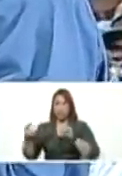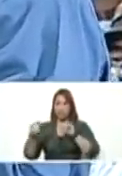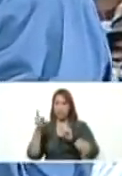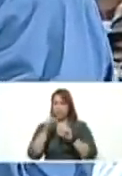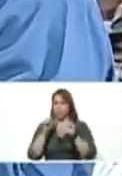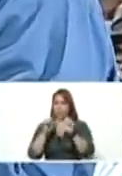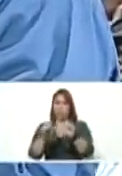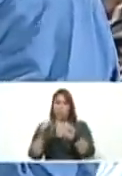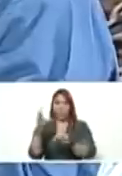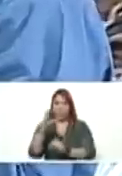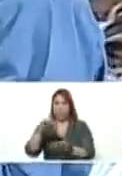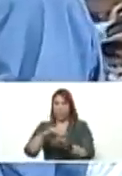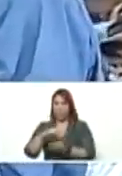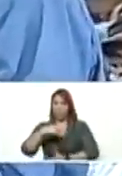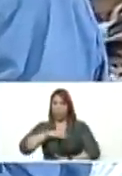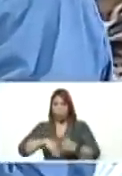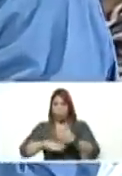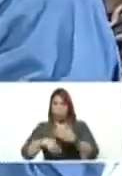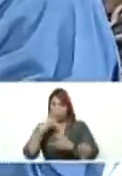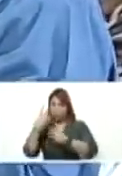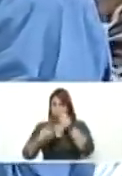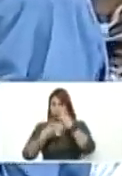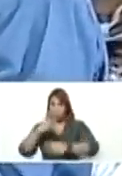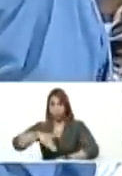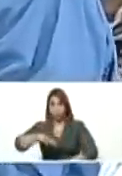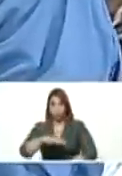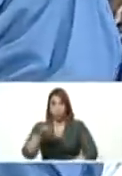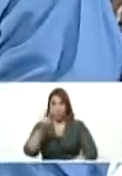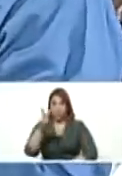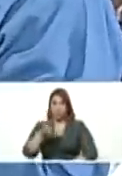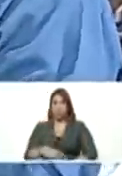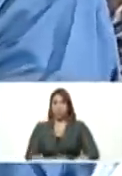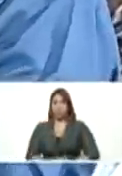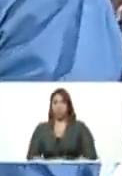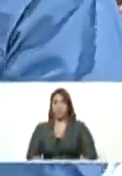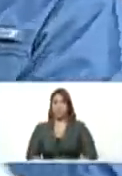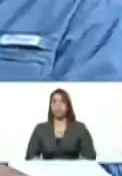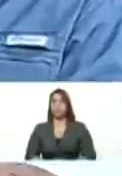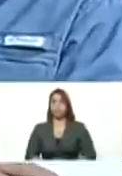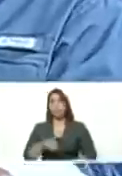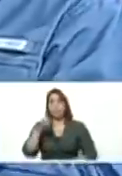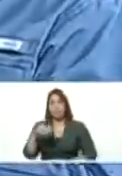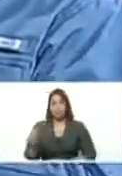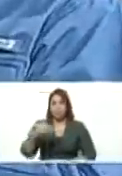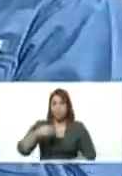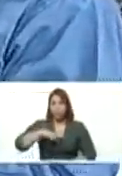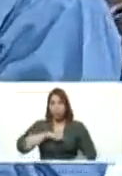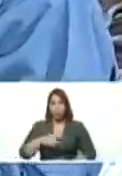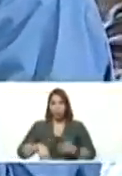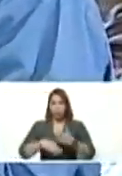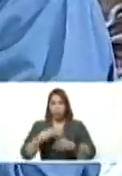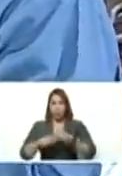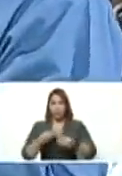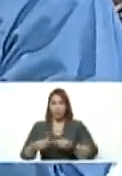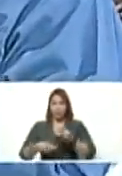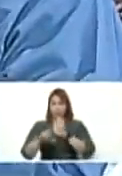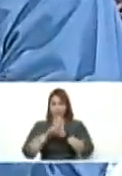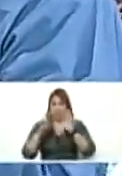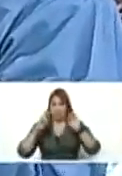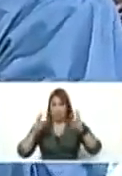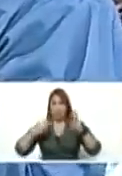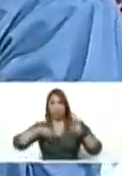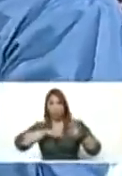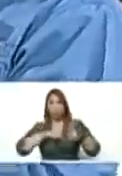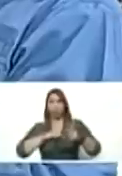Caracas. Nosotros vamos a estar por la gira, por todo el país, como también vamos a hacer para el tema del reglamento. Nosotros